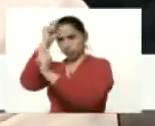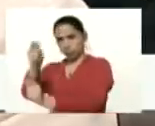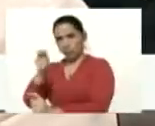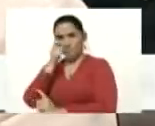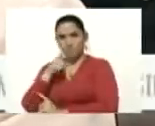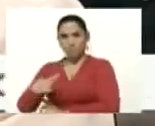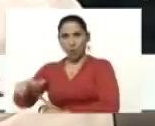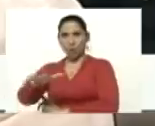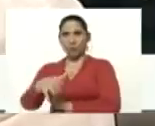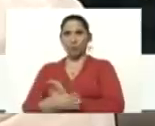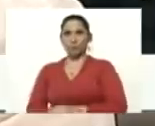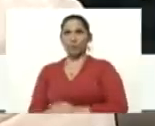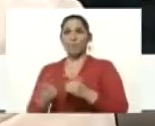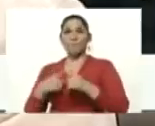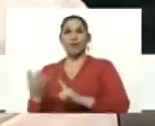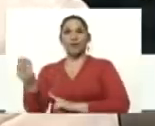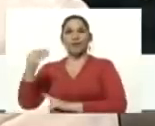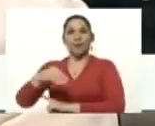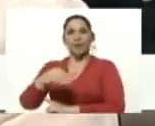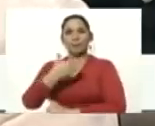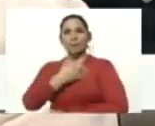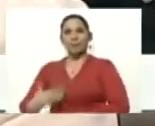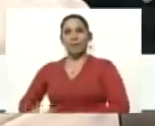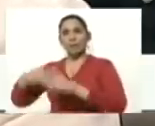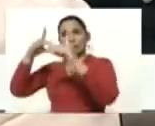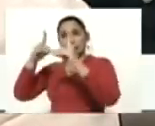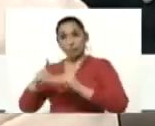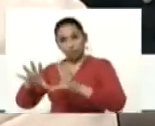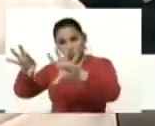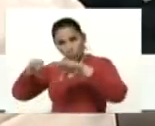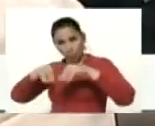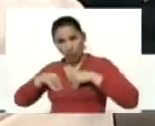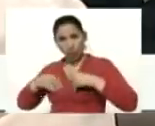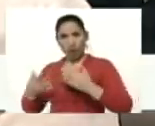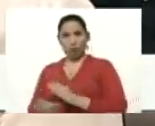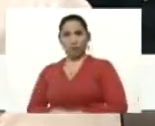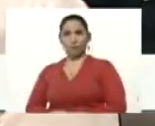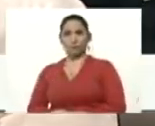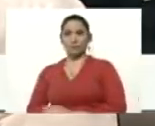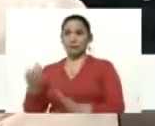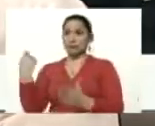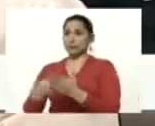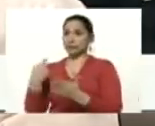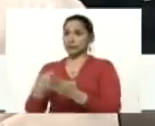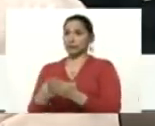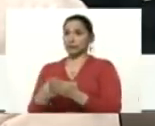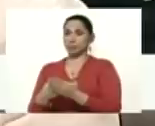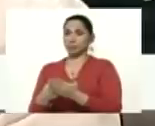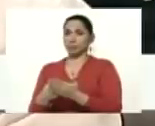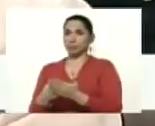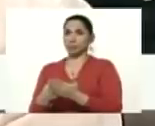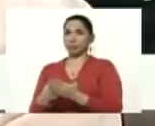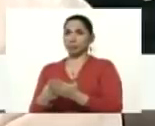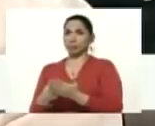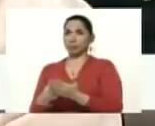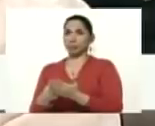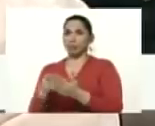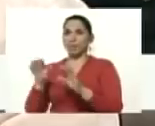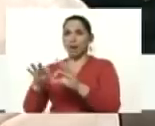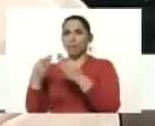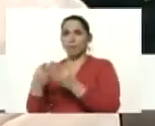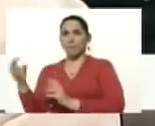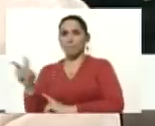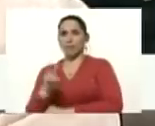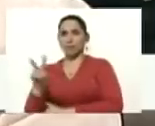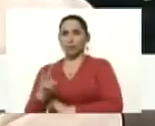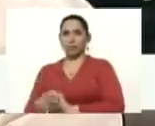del pueblo. Pero además, presidente, la decisión que usted ha tomado de subsidiar directamente a esa familia